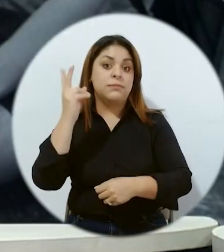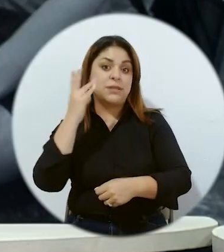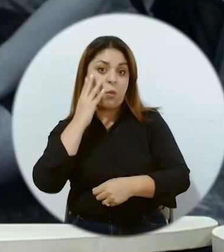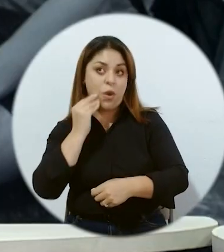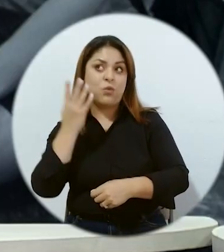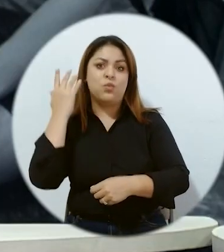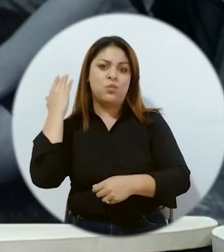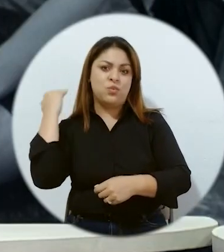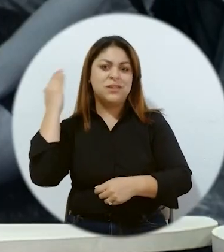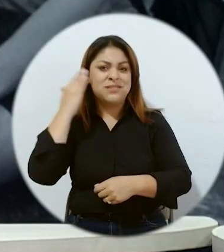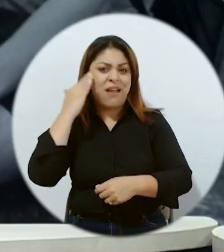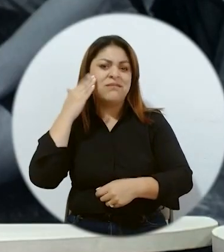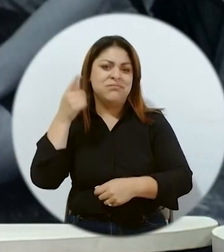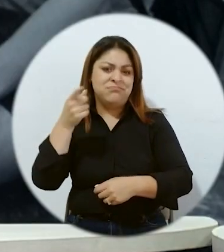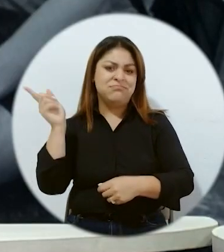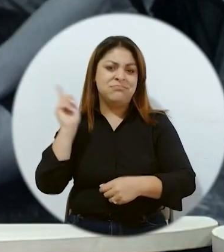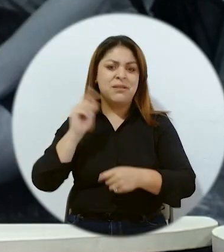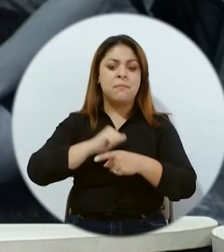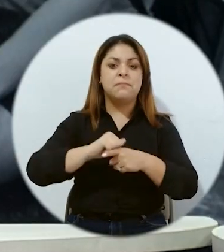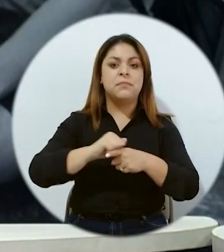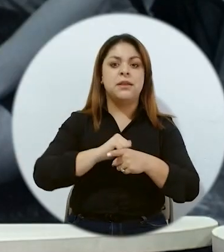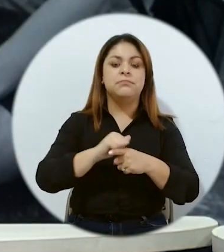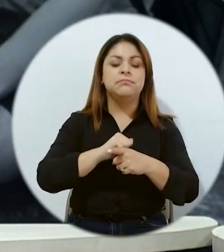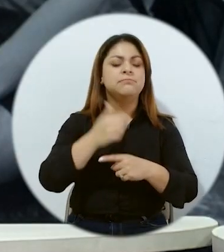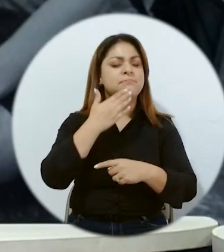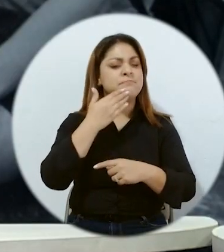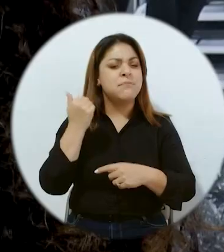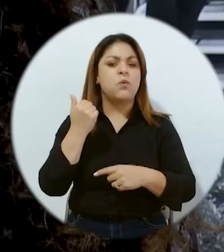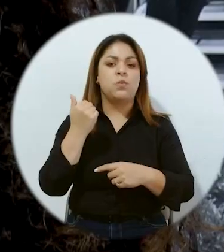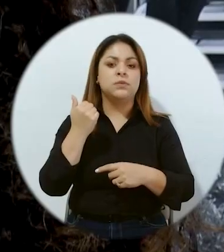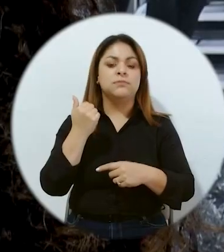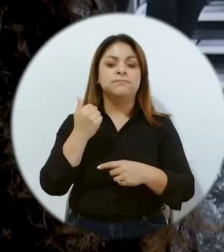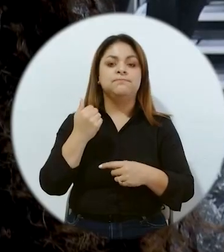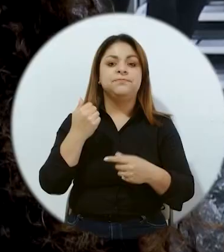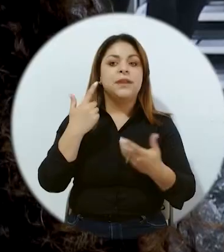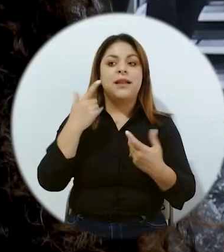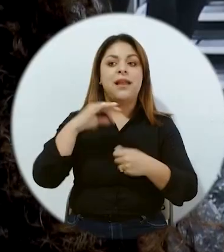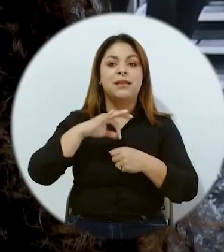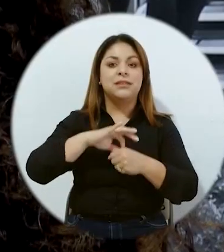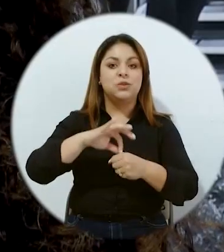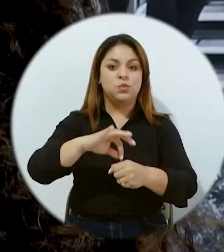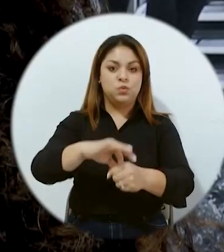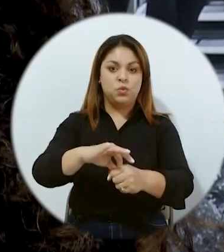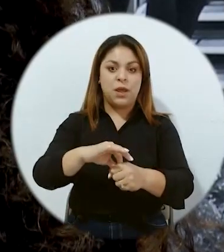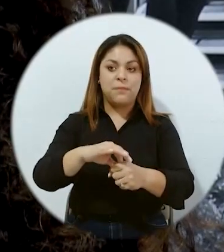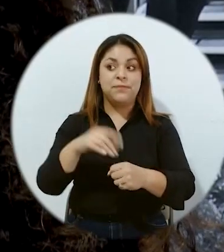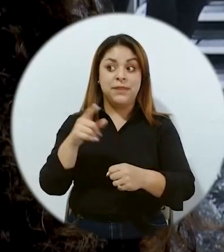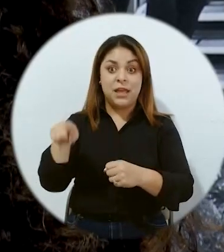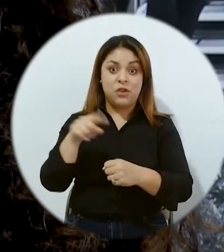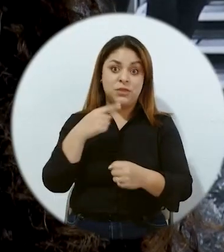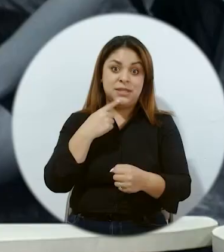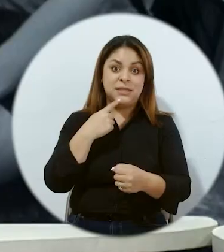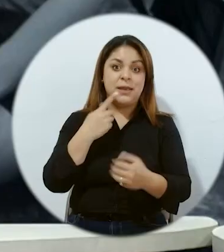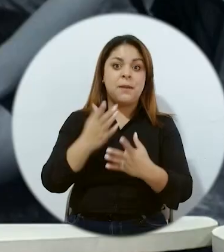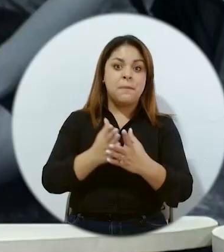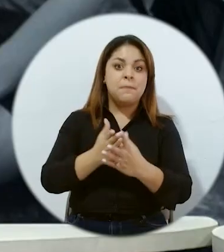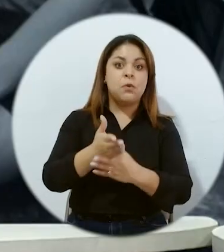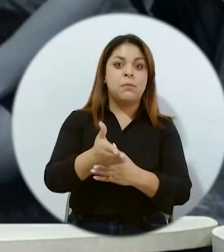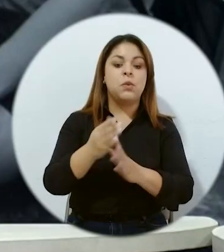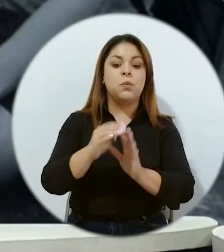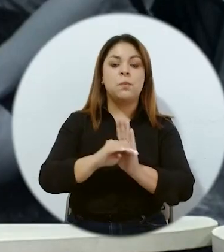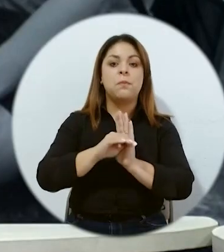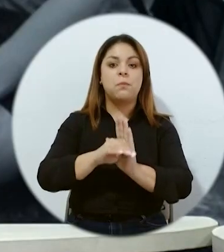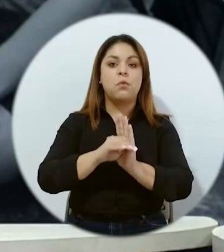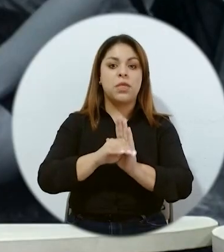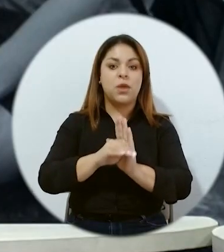bisabuelos sabían, ¿verdad? De las prácticas que eran mejores en la agricultura y que, como ustedes dicen, a través